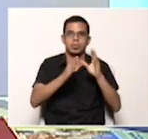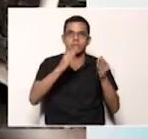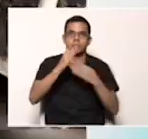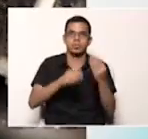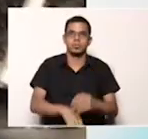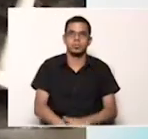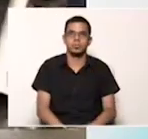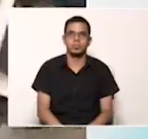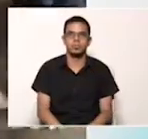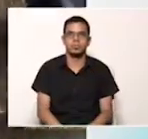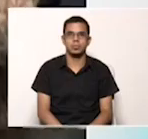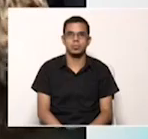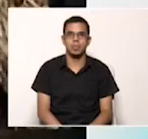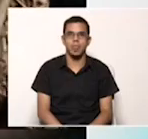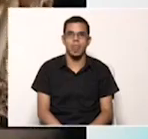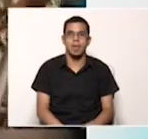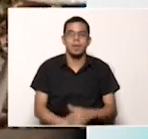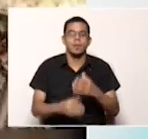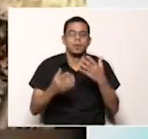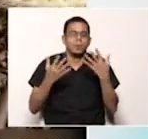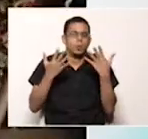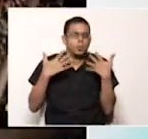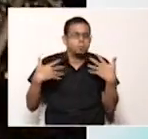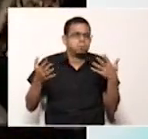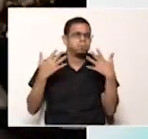media. Mucho calor.